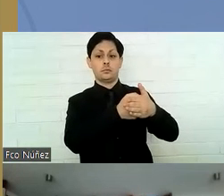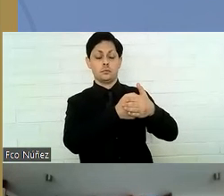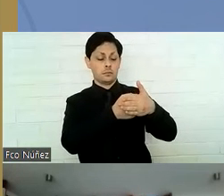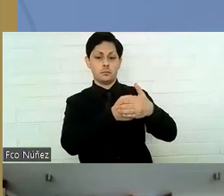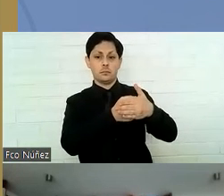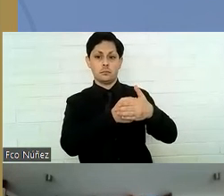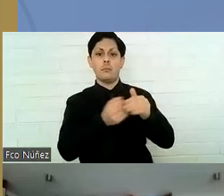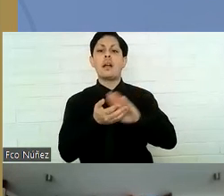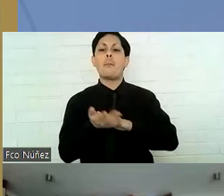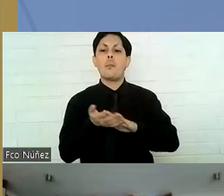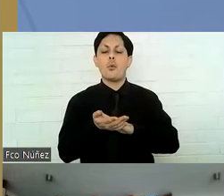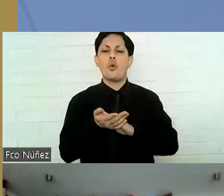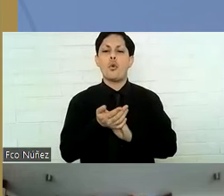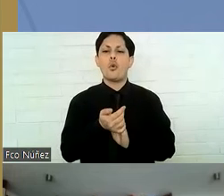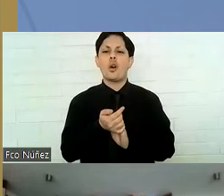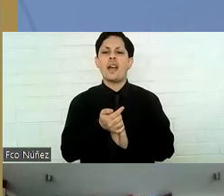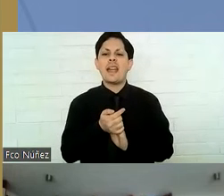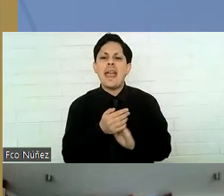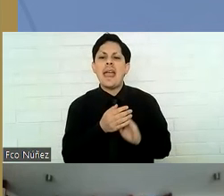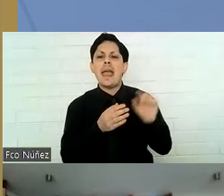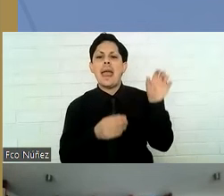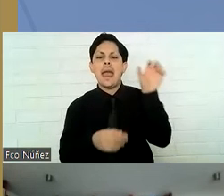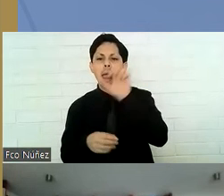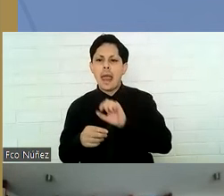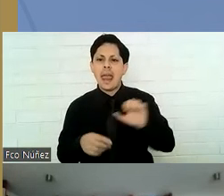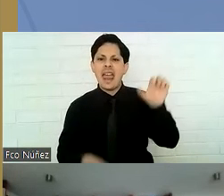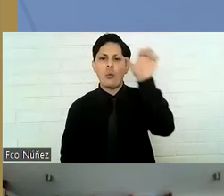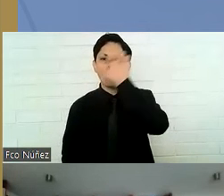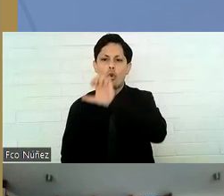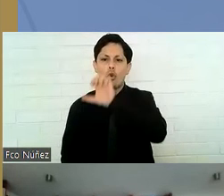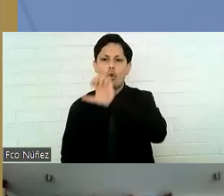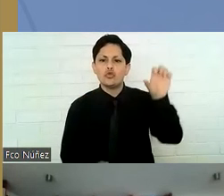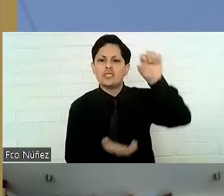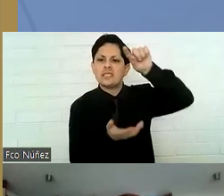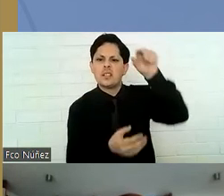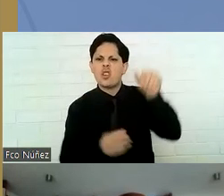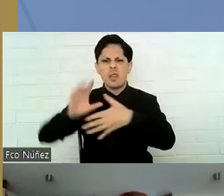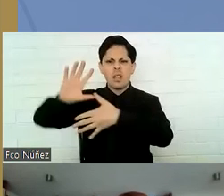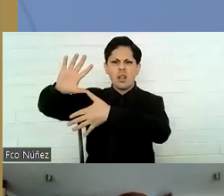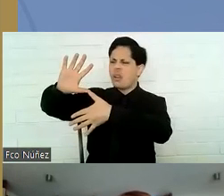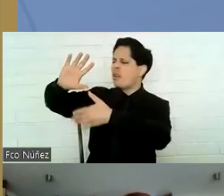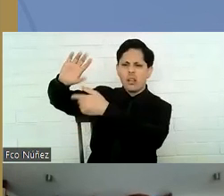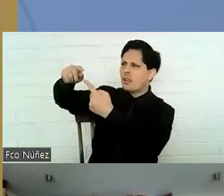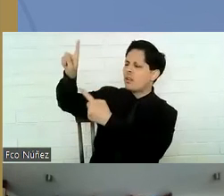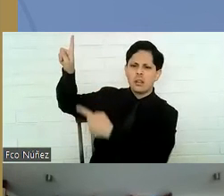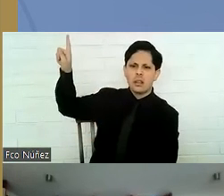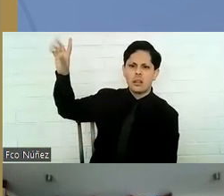del eurocentrismo, pero toda Europa como si toda Europa fuera una